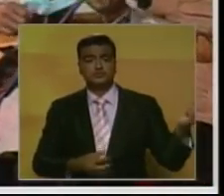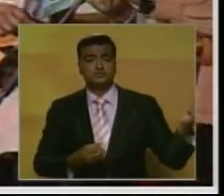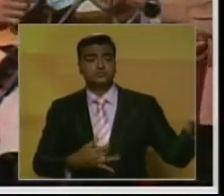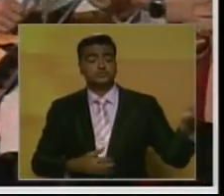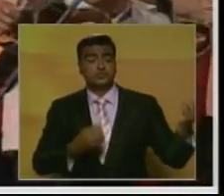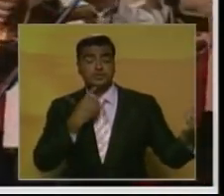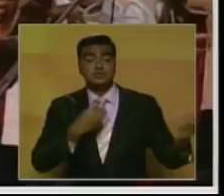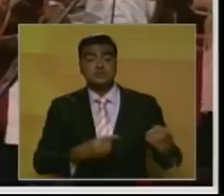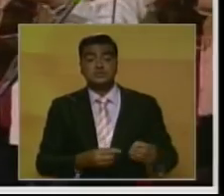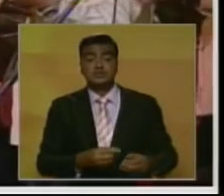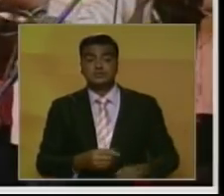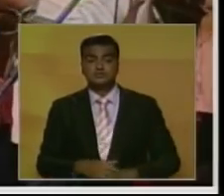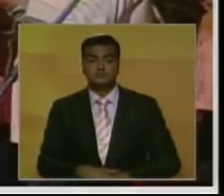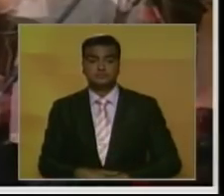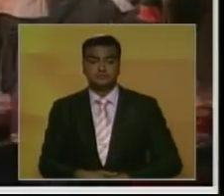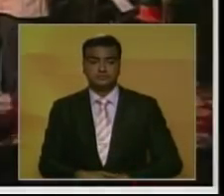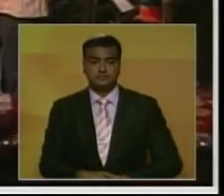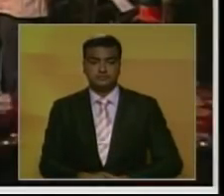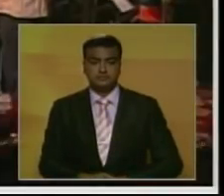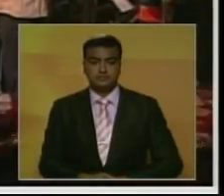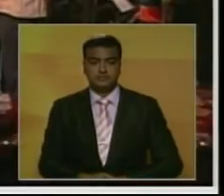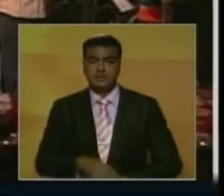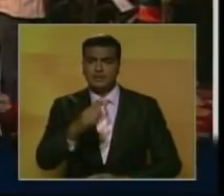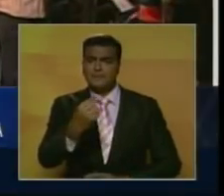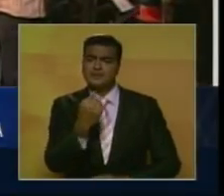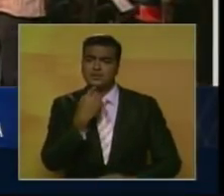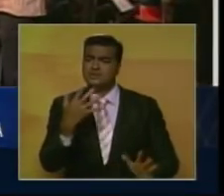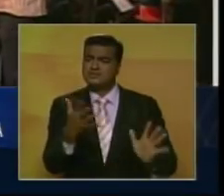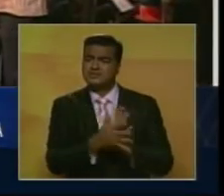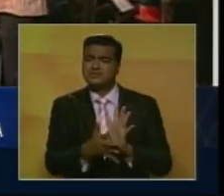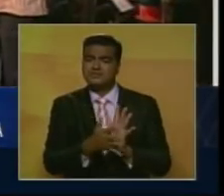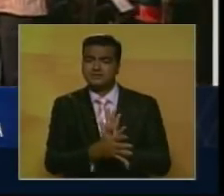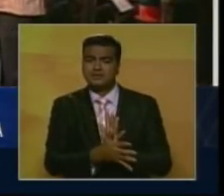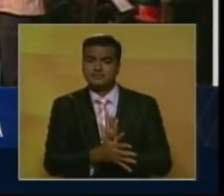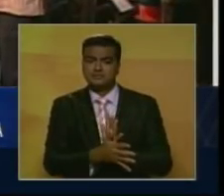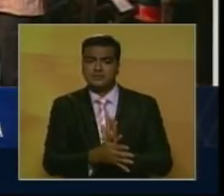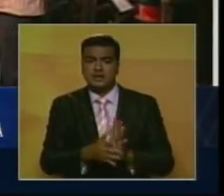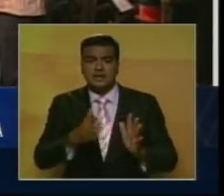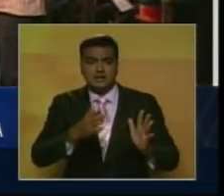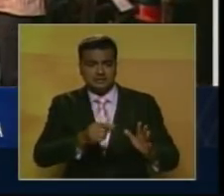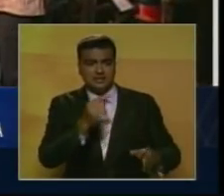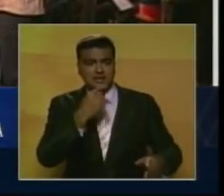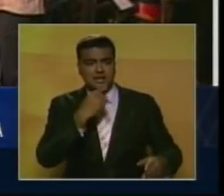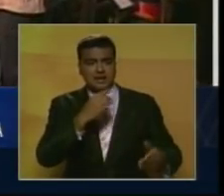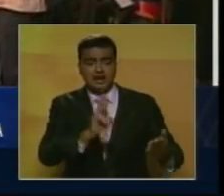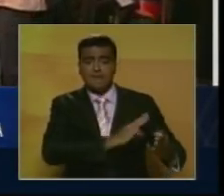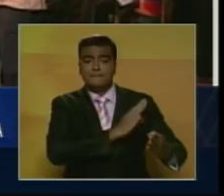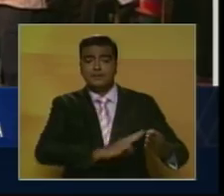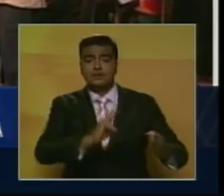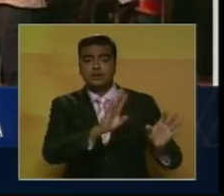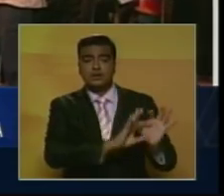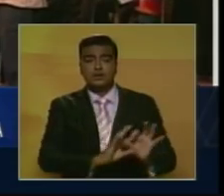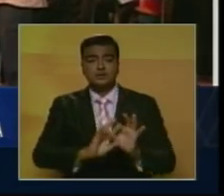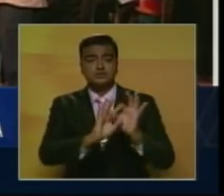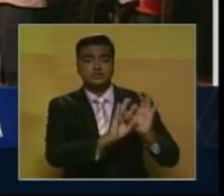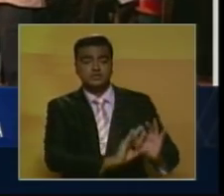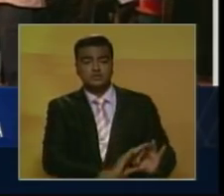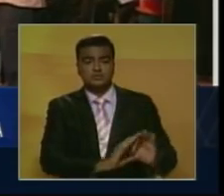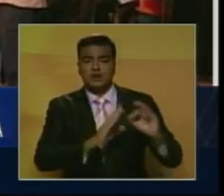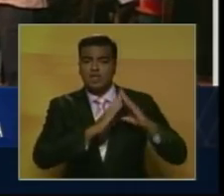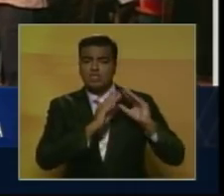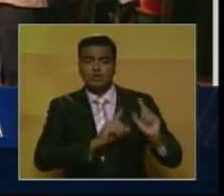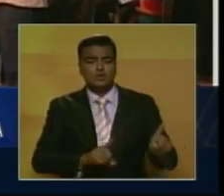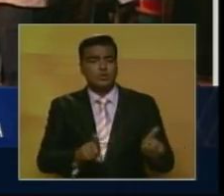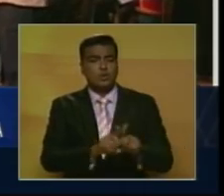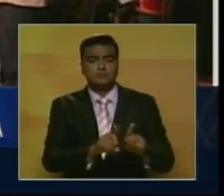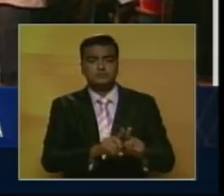la técnica del rasgapunteo, la cual consiste en hacer que la melodía y la armonía vayan conjuntamente